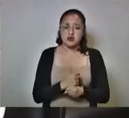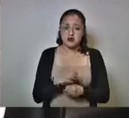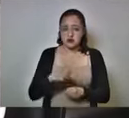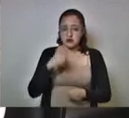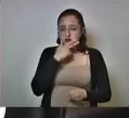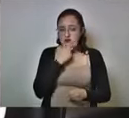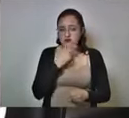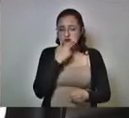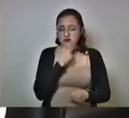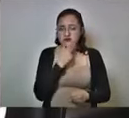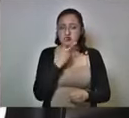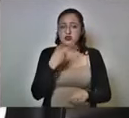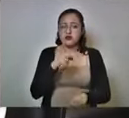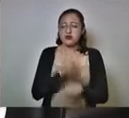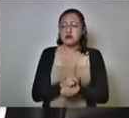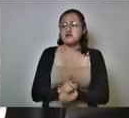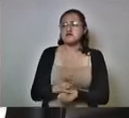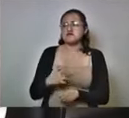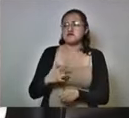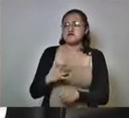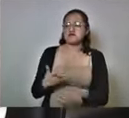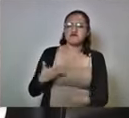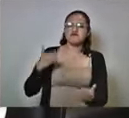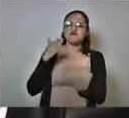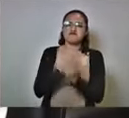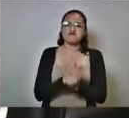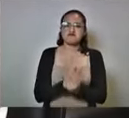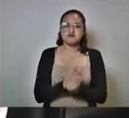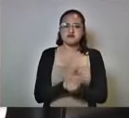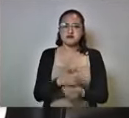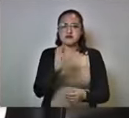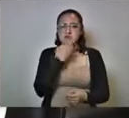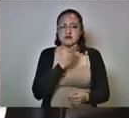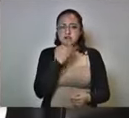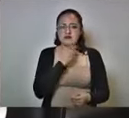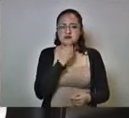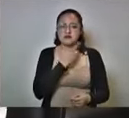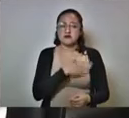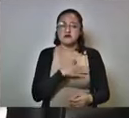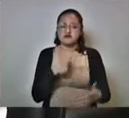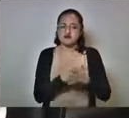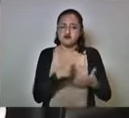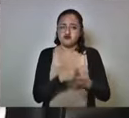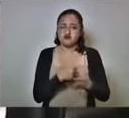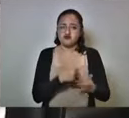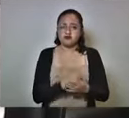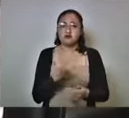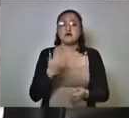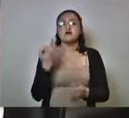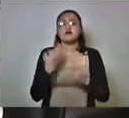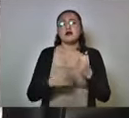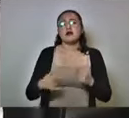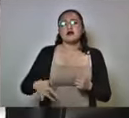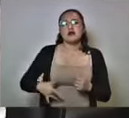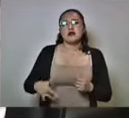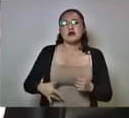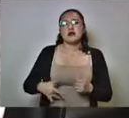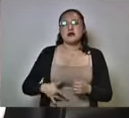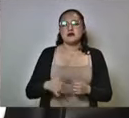de tiempo para llegar a la consulta, diabético, hipertenso y con insuficiencia